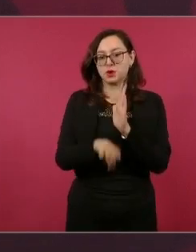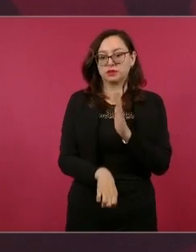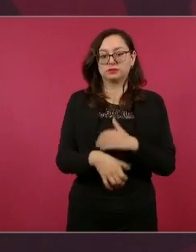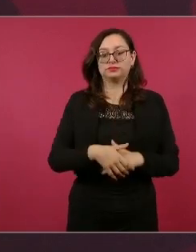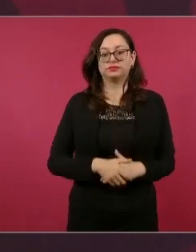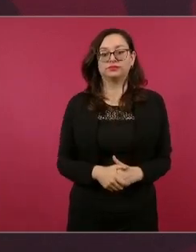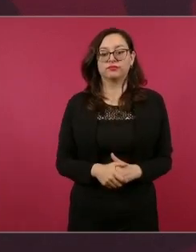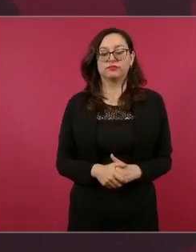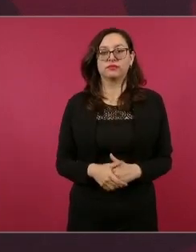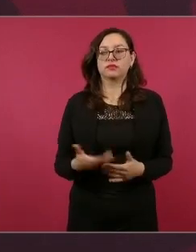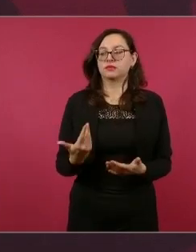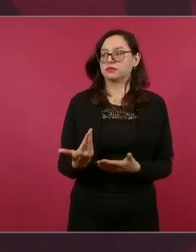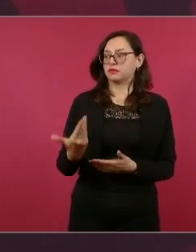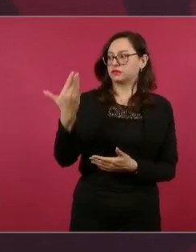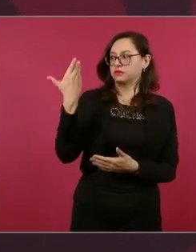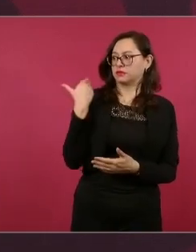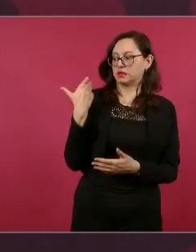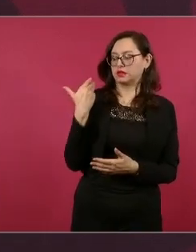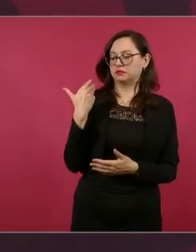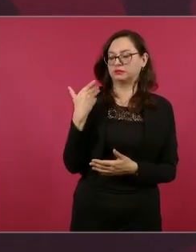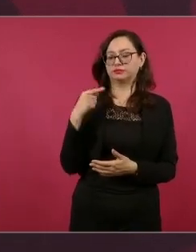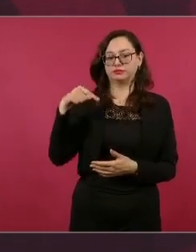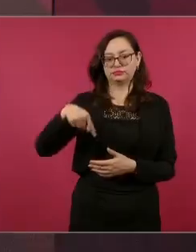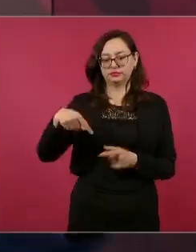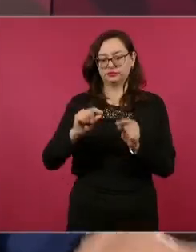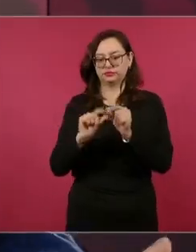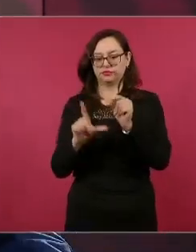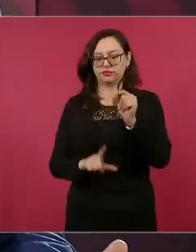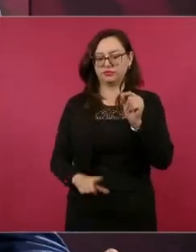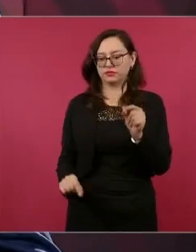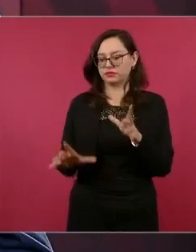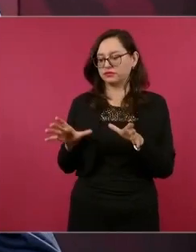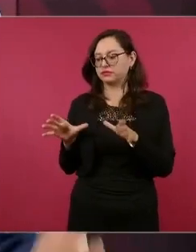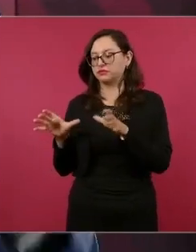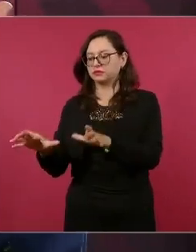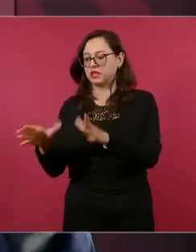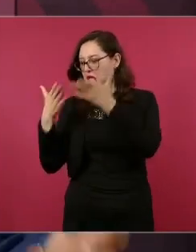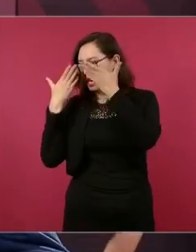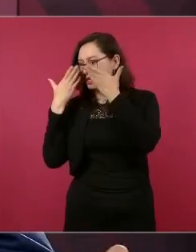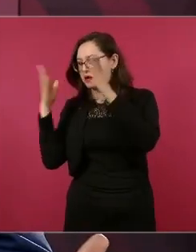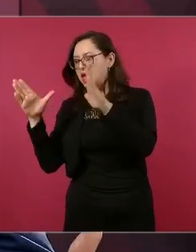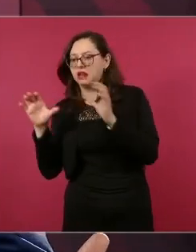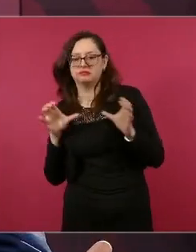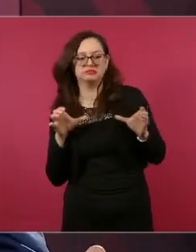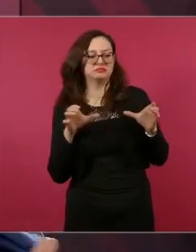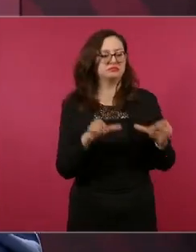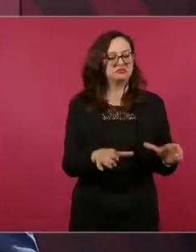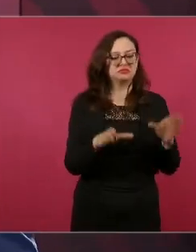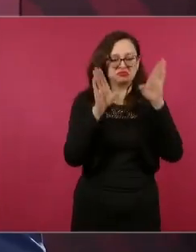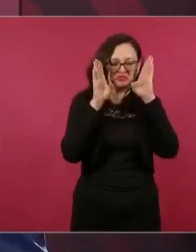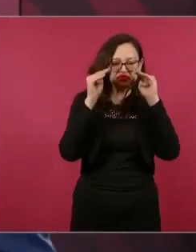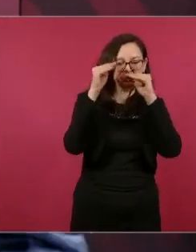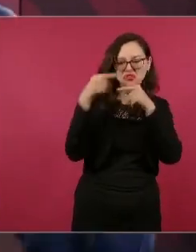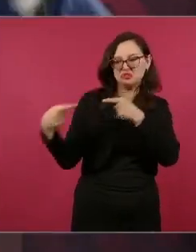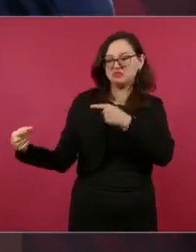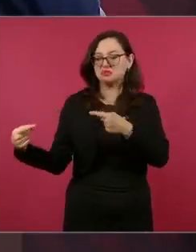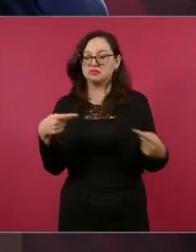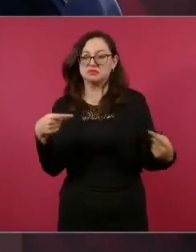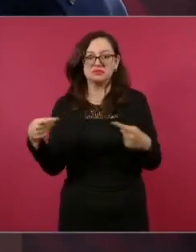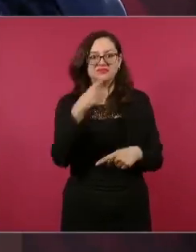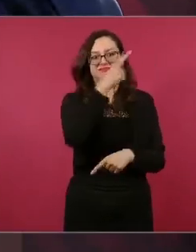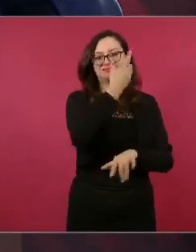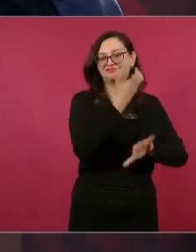claro que estaba el movimiento de liberales y de conservadores, pero se necesitaba la unidad para defender a la patria, pues